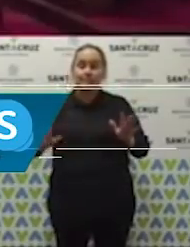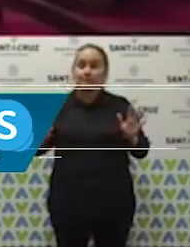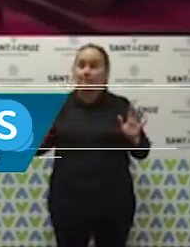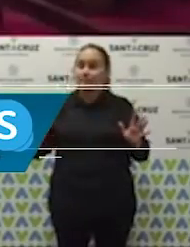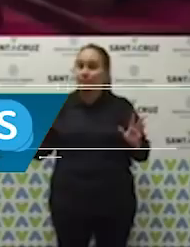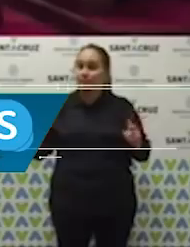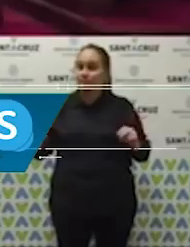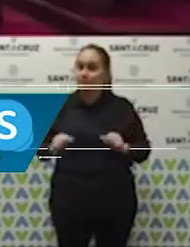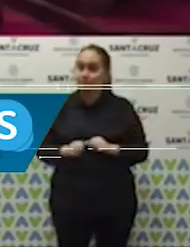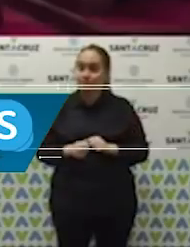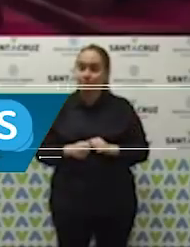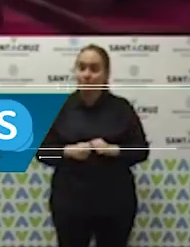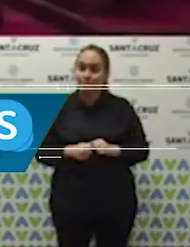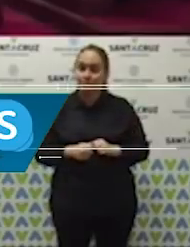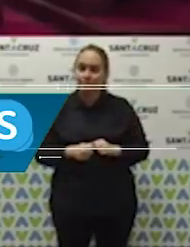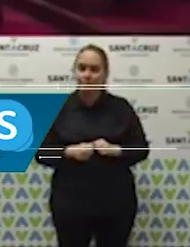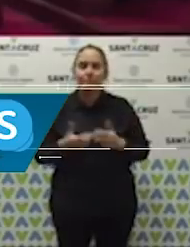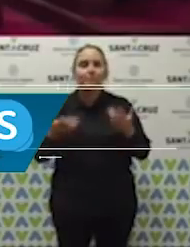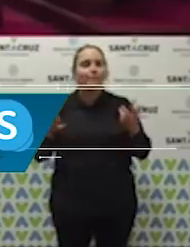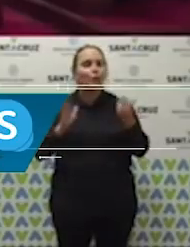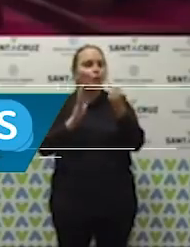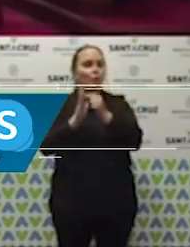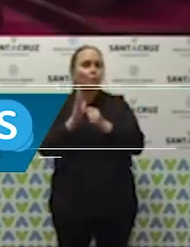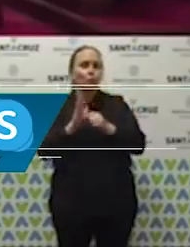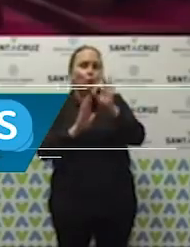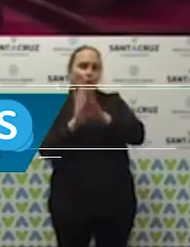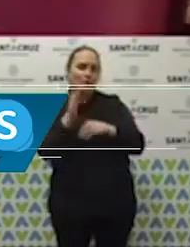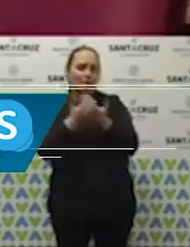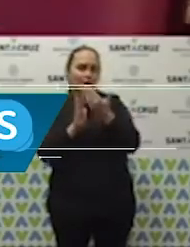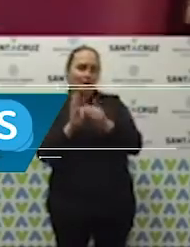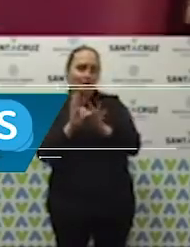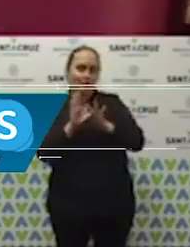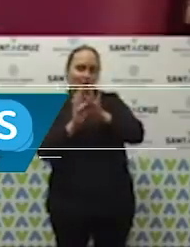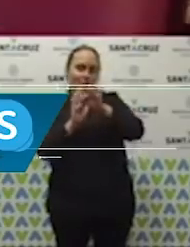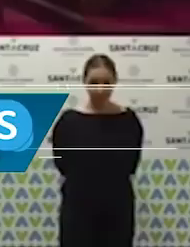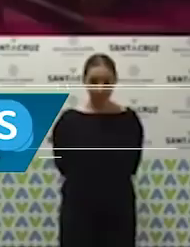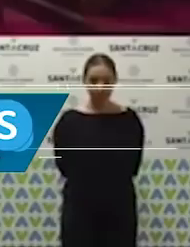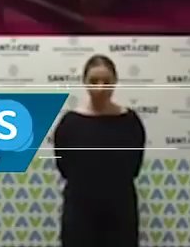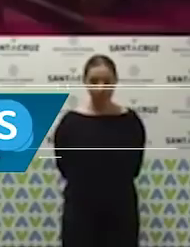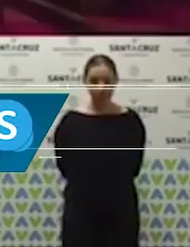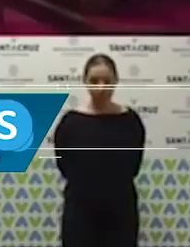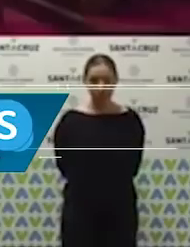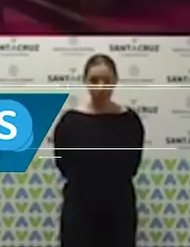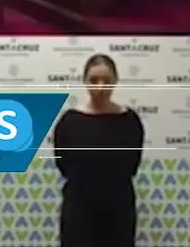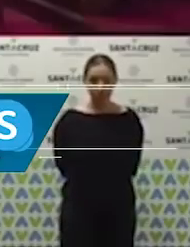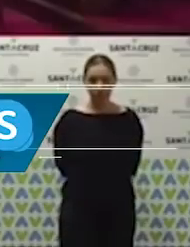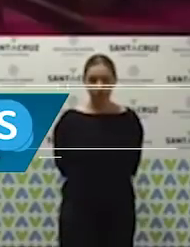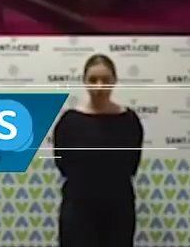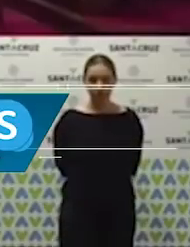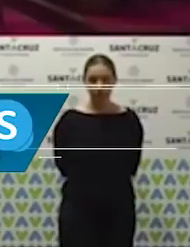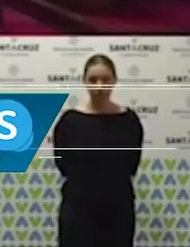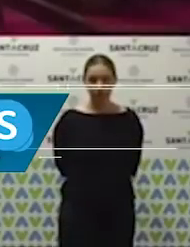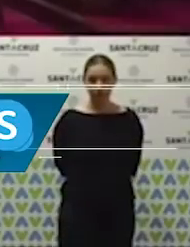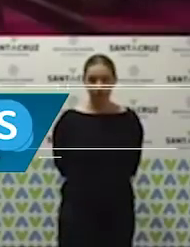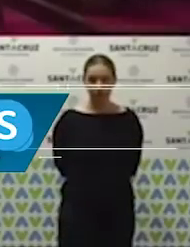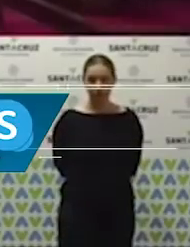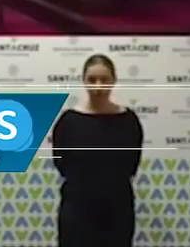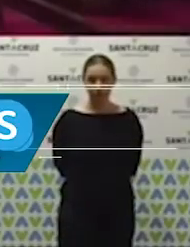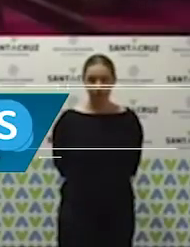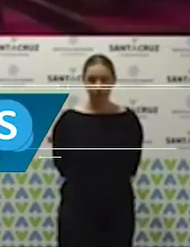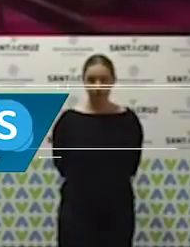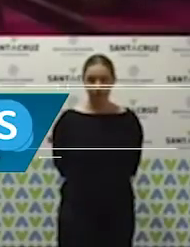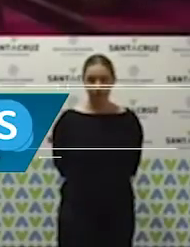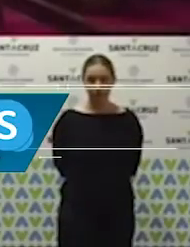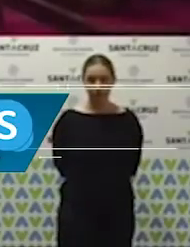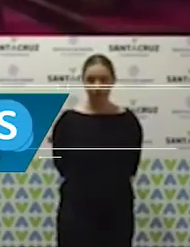decisivo, no impidieron, en este caso, que Ciudadanos pudiera reconducir a Evelyn Alonso, hasta